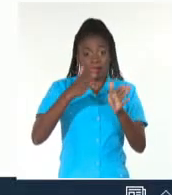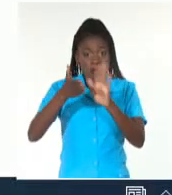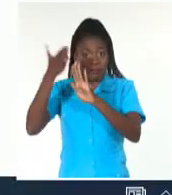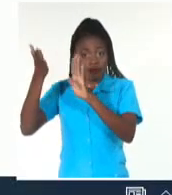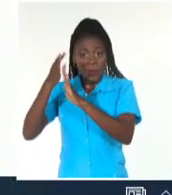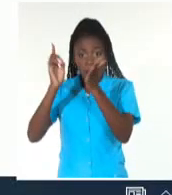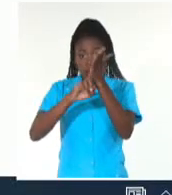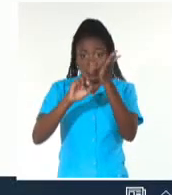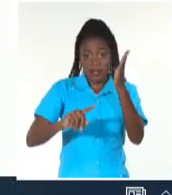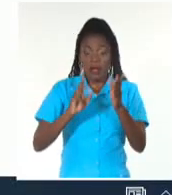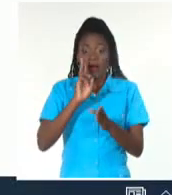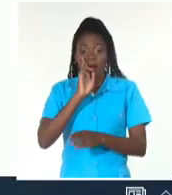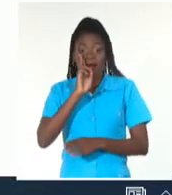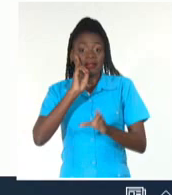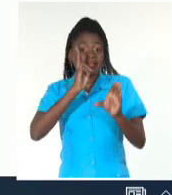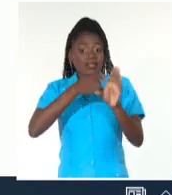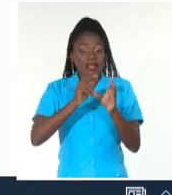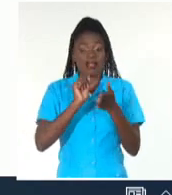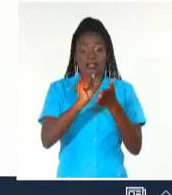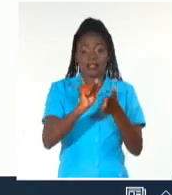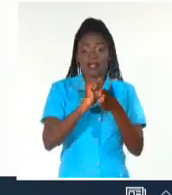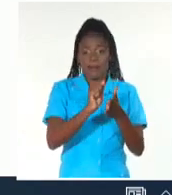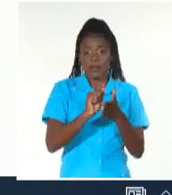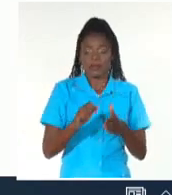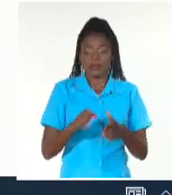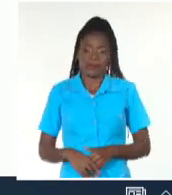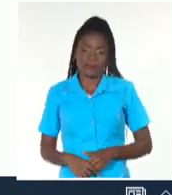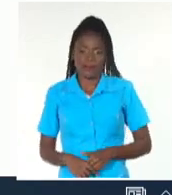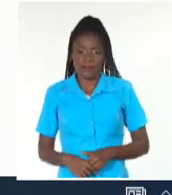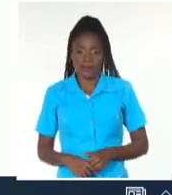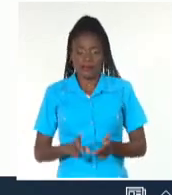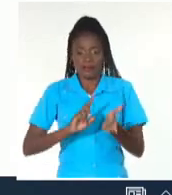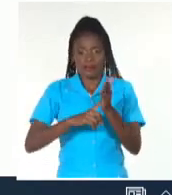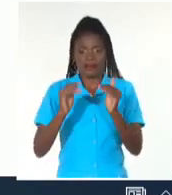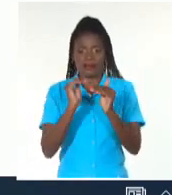eléctrica, del gas y servicios necrológicos. Firma la nota el Ministerio del Interior.